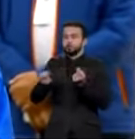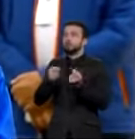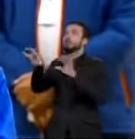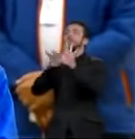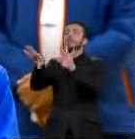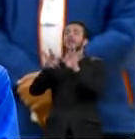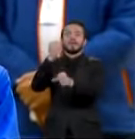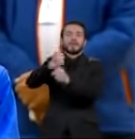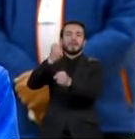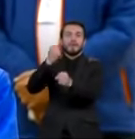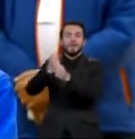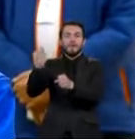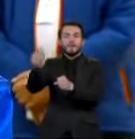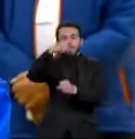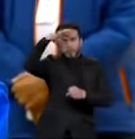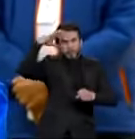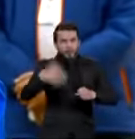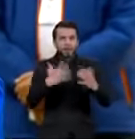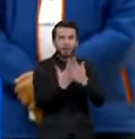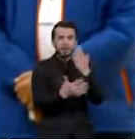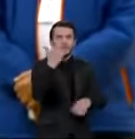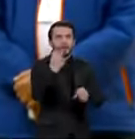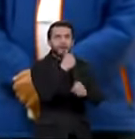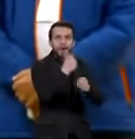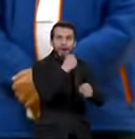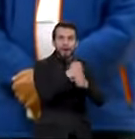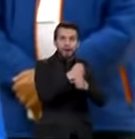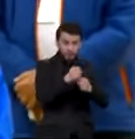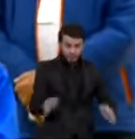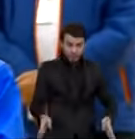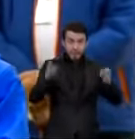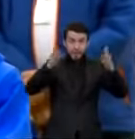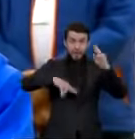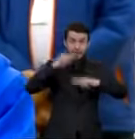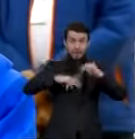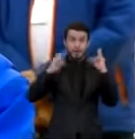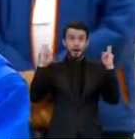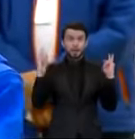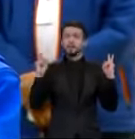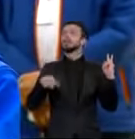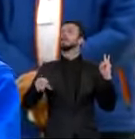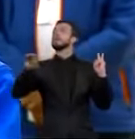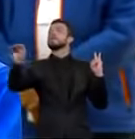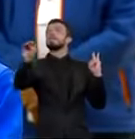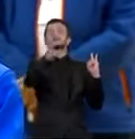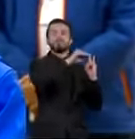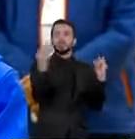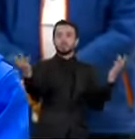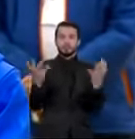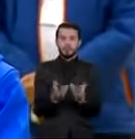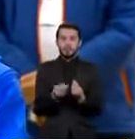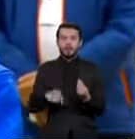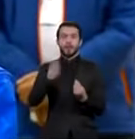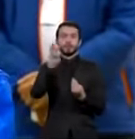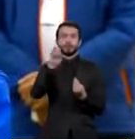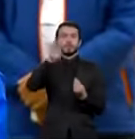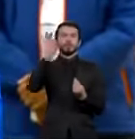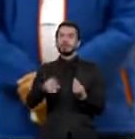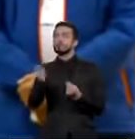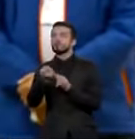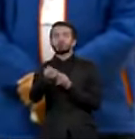bicicleta y no tenga que utilizar Transmilenio. Pero como ustedes se imaginarán, coordinar